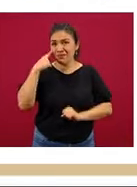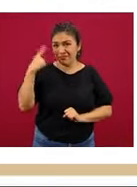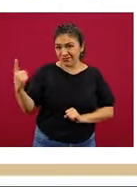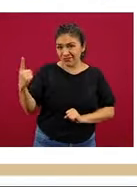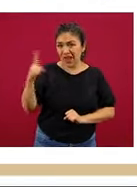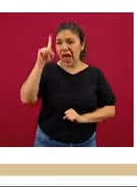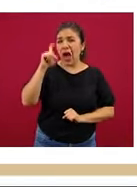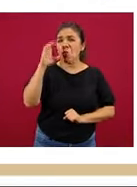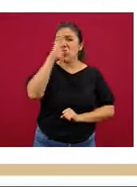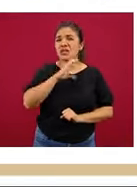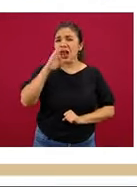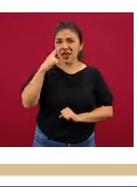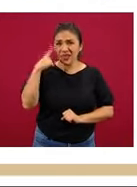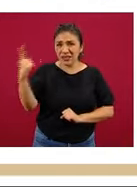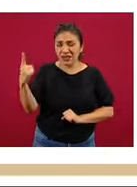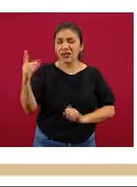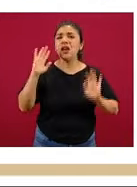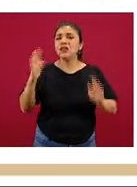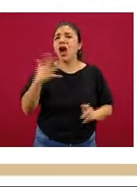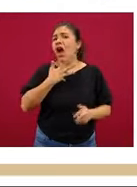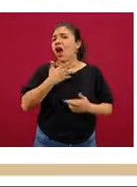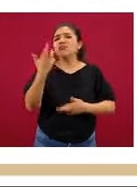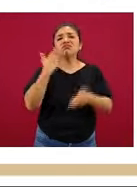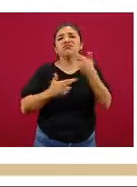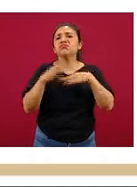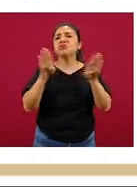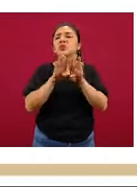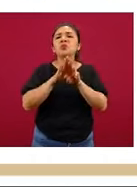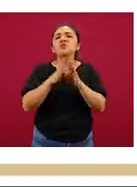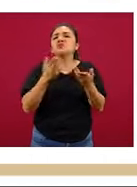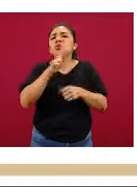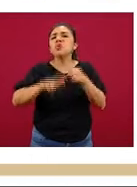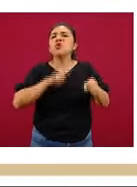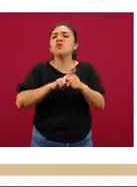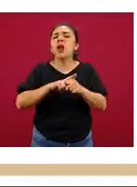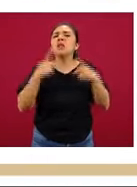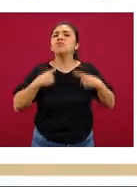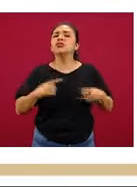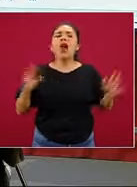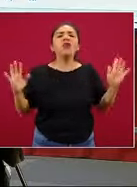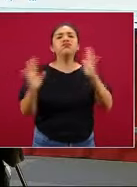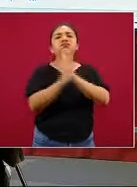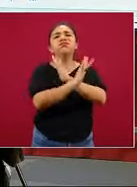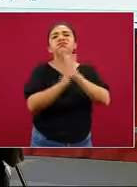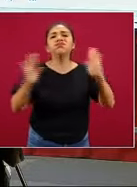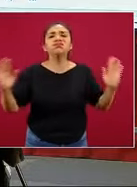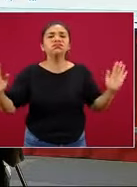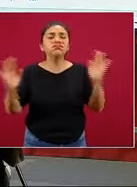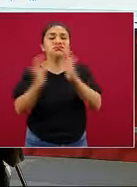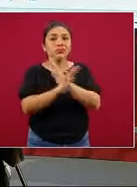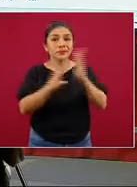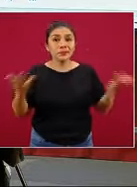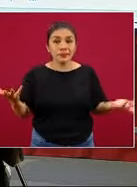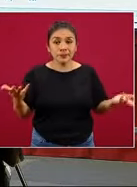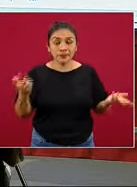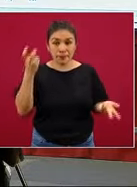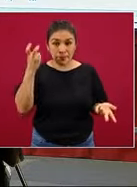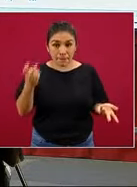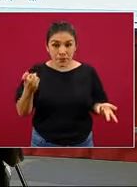estado de Aguascalientes, regresando a niveles regulares o normales de la movilidad.